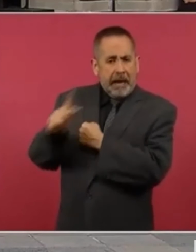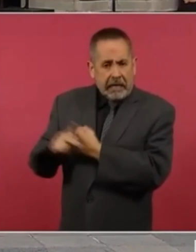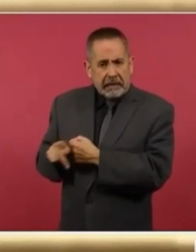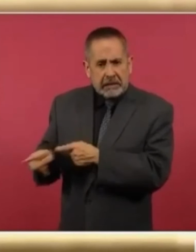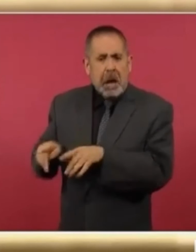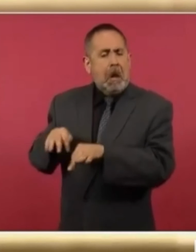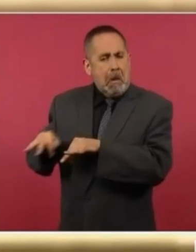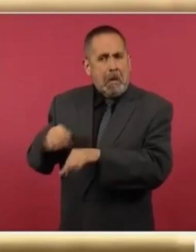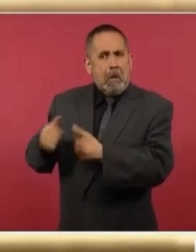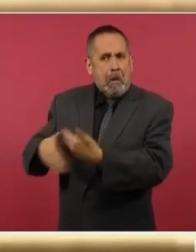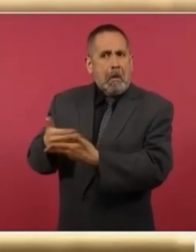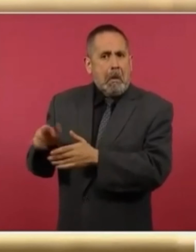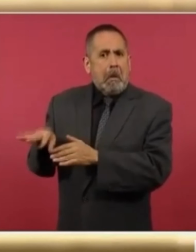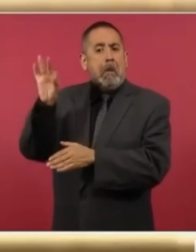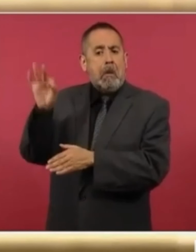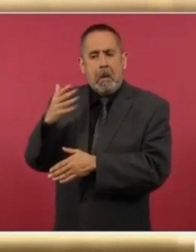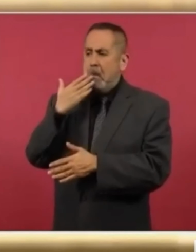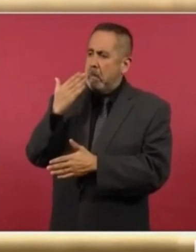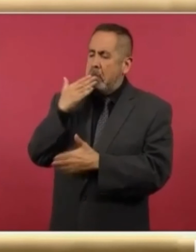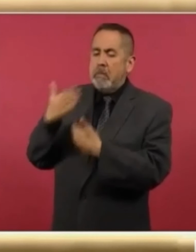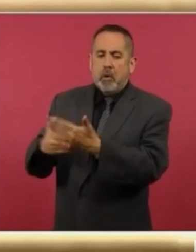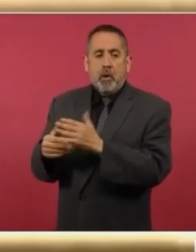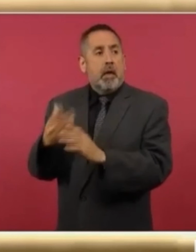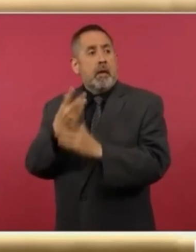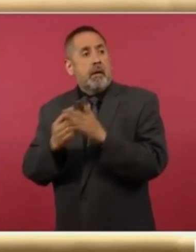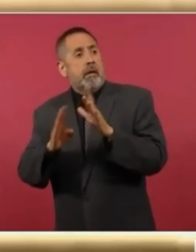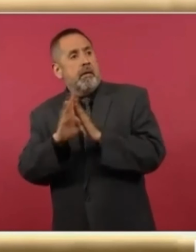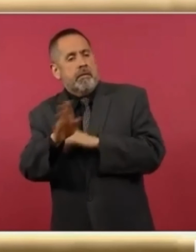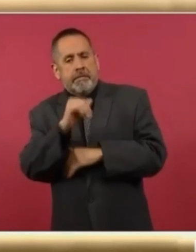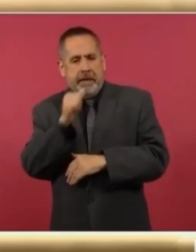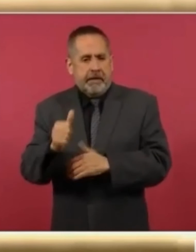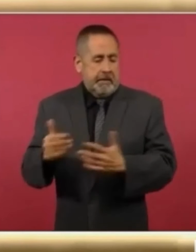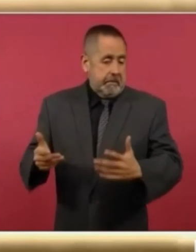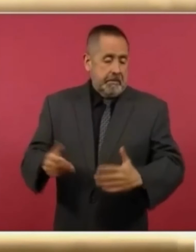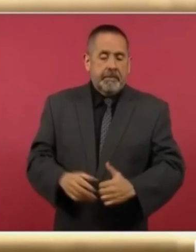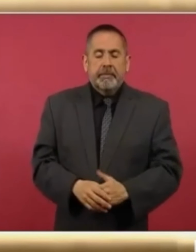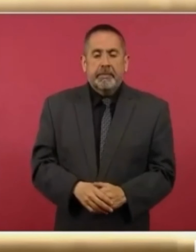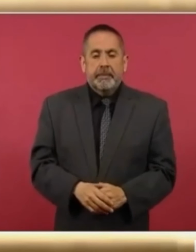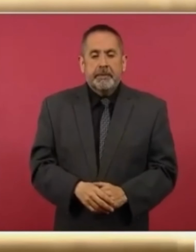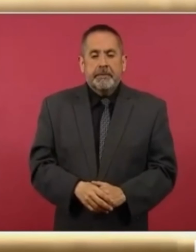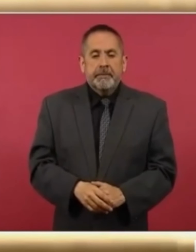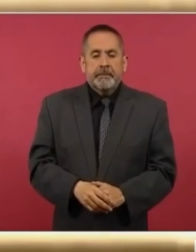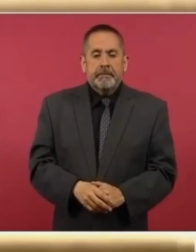obligados a emigrar de sus comunidades.